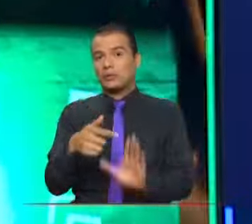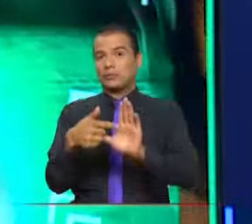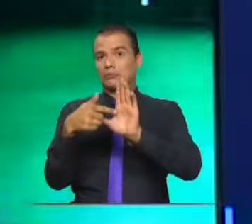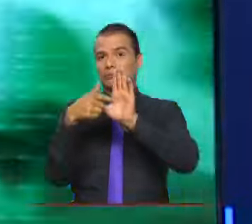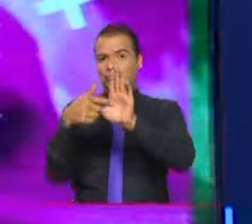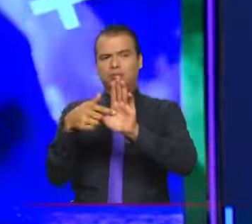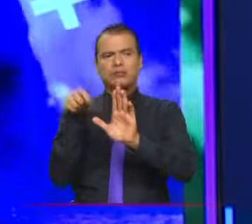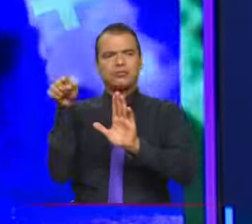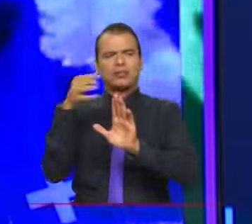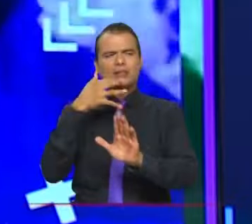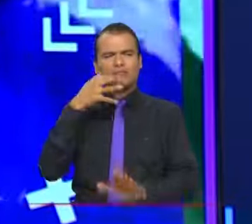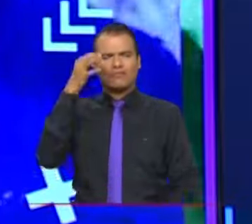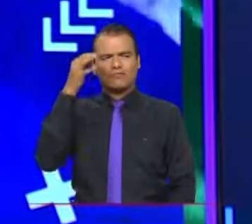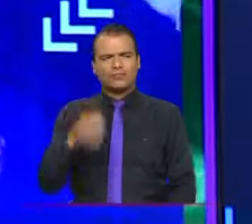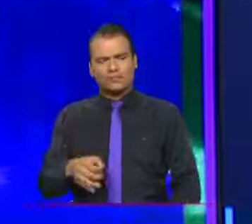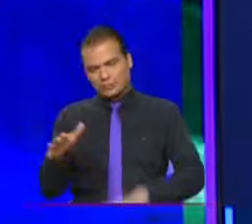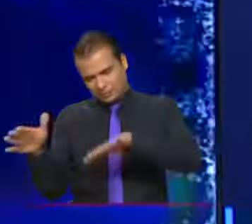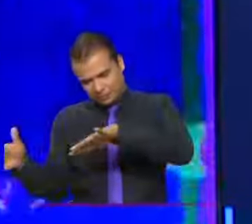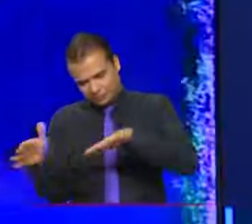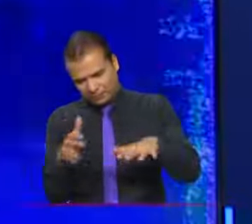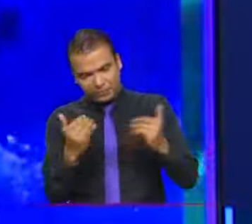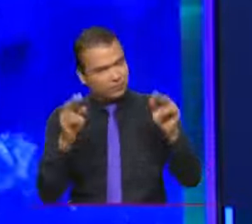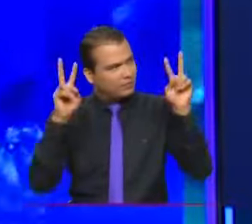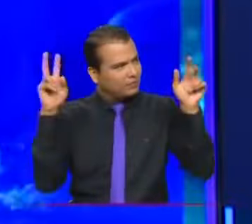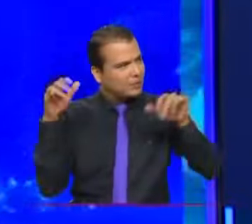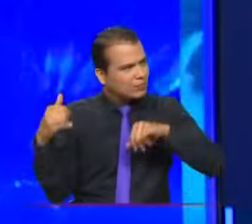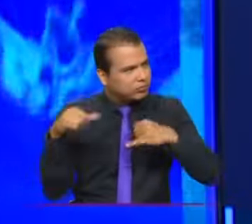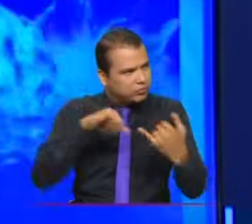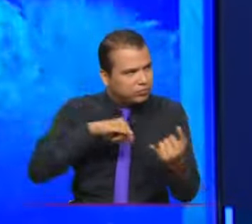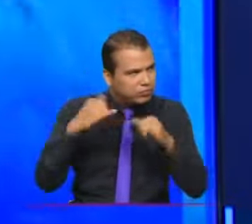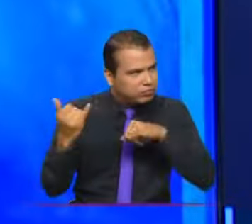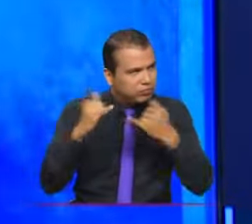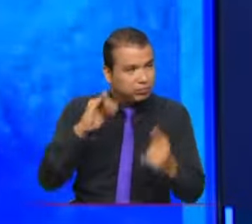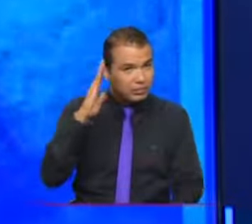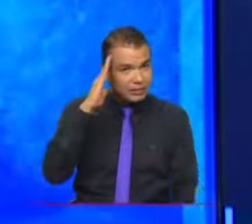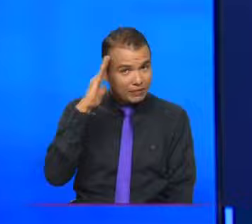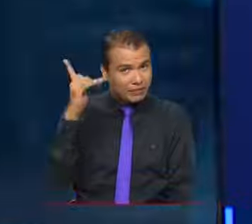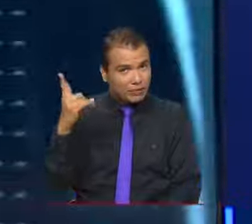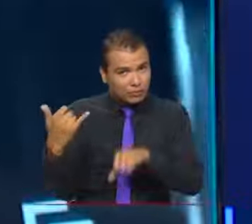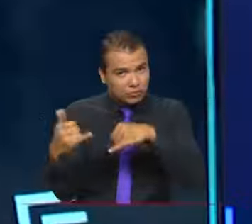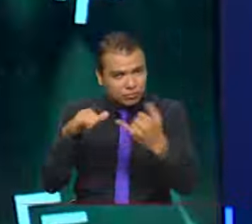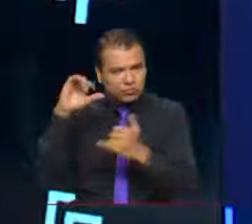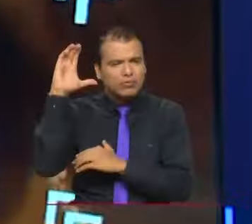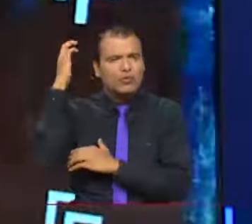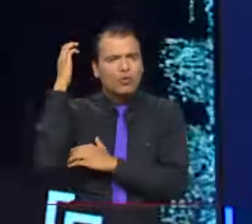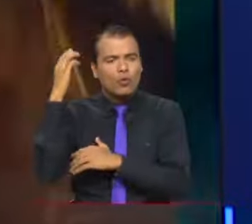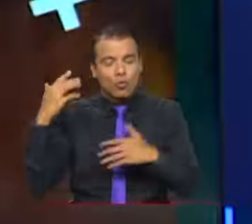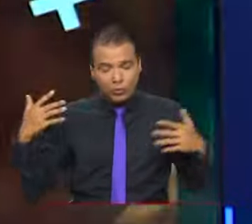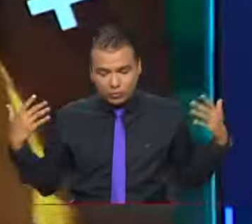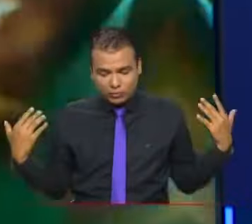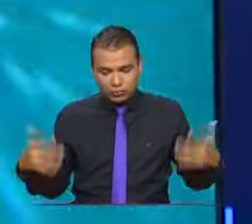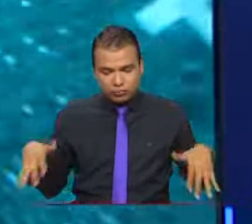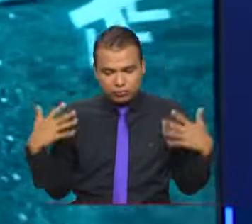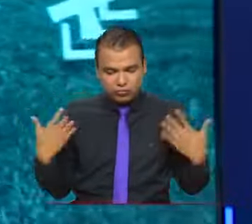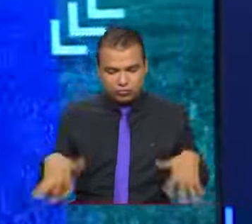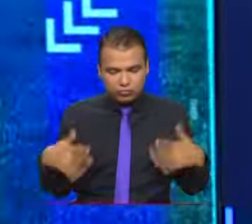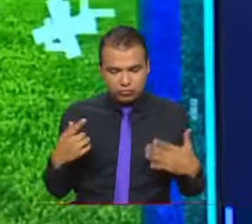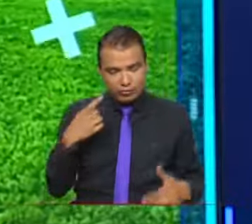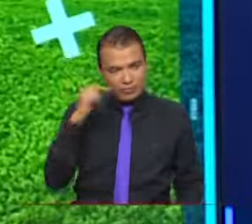hablemos ahora de las bielas del ciclismo, porque a propósito de la Vuelta a Colombia, recordemos etapas históricas de la carrera, como la